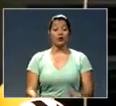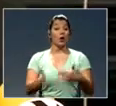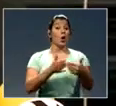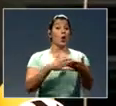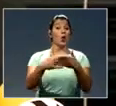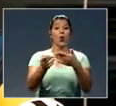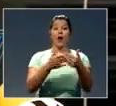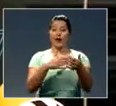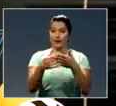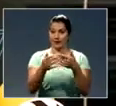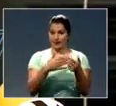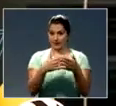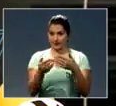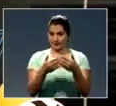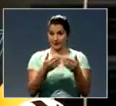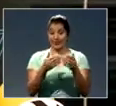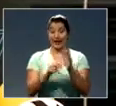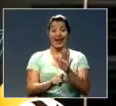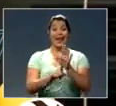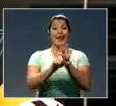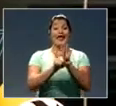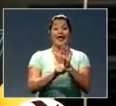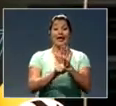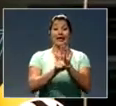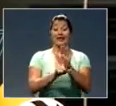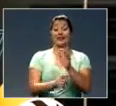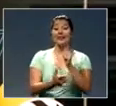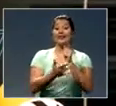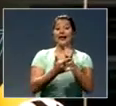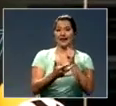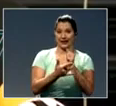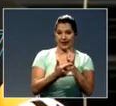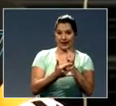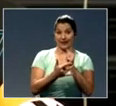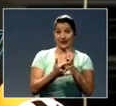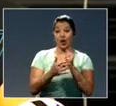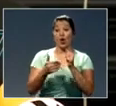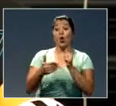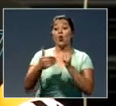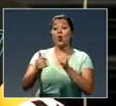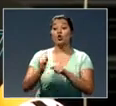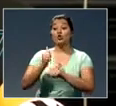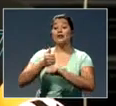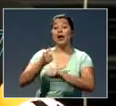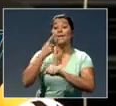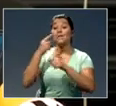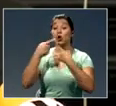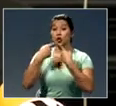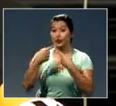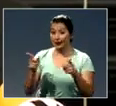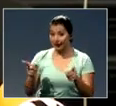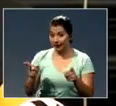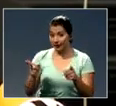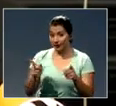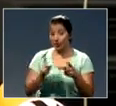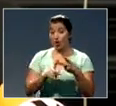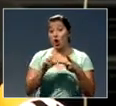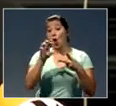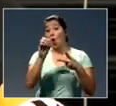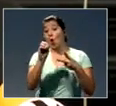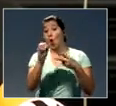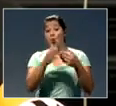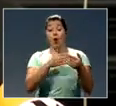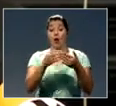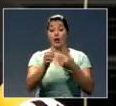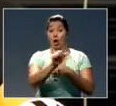Cualquier norma técnica vía decreto o inclusive alguna otra